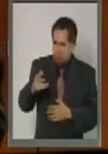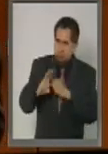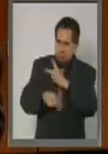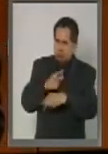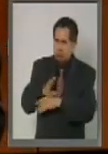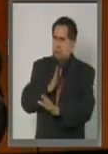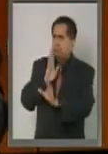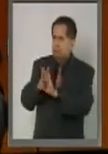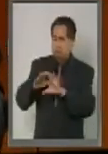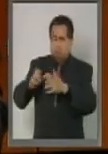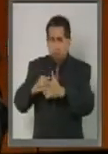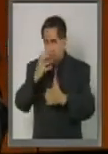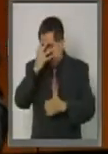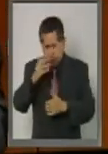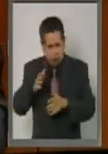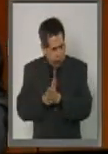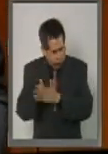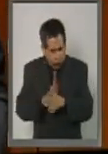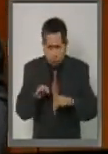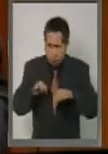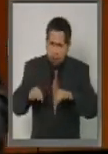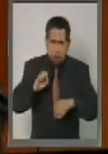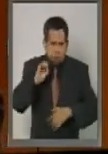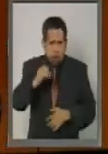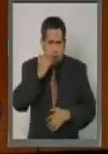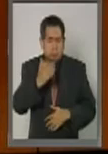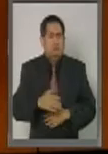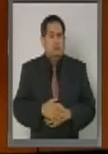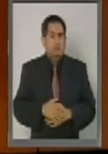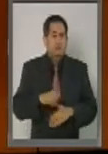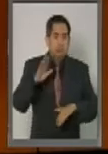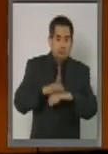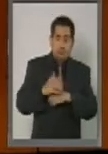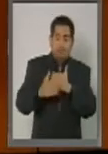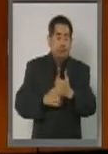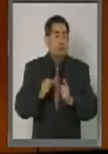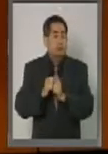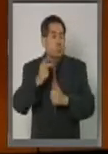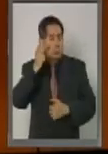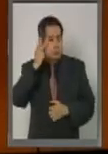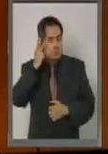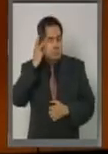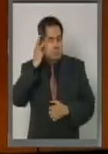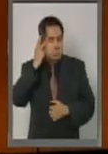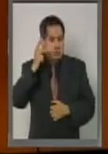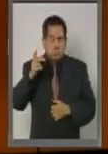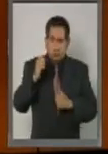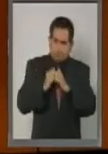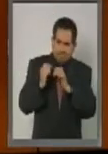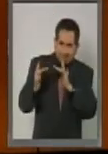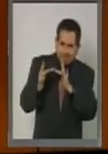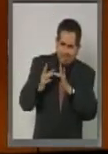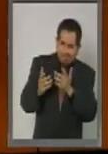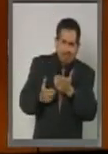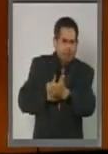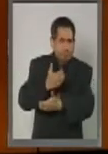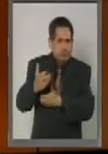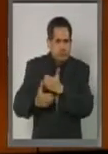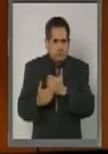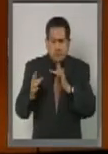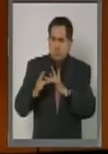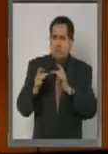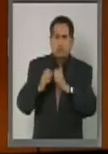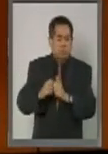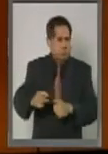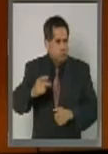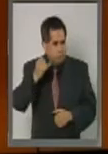con seriedad y con entusiasmo. Queremos hacer más comercio con Corea. Con Corea queremos hacer más comercio con